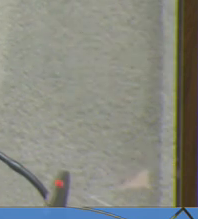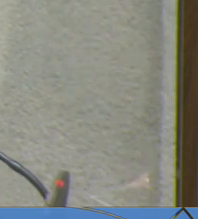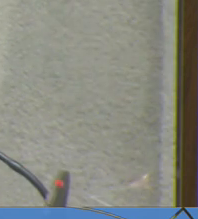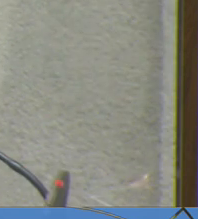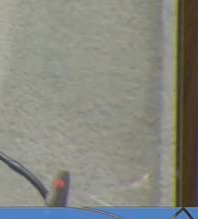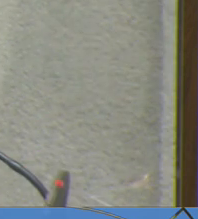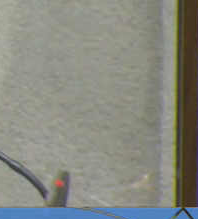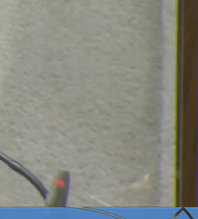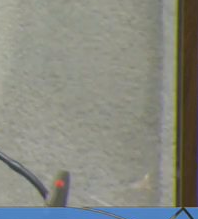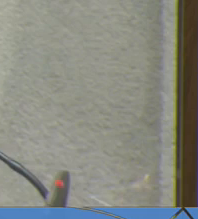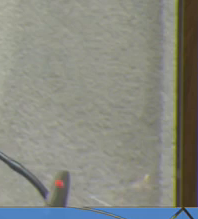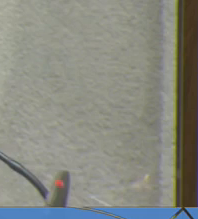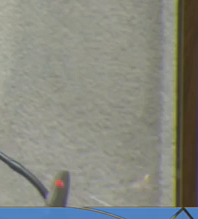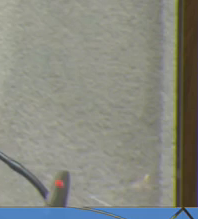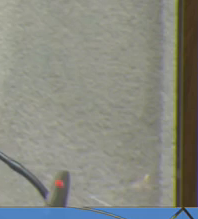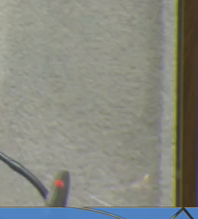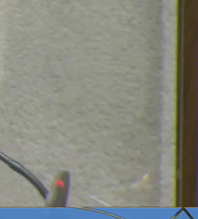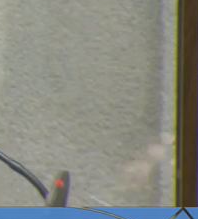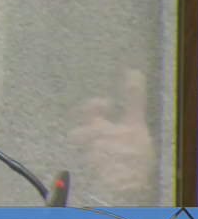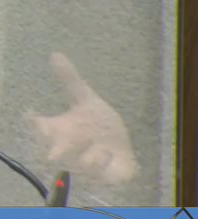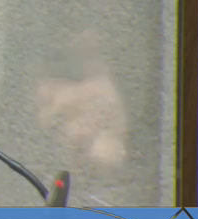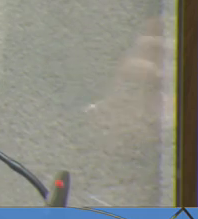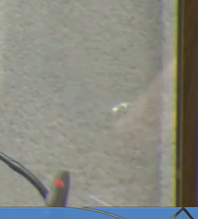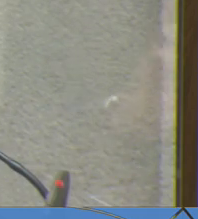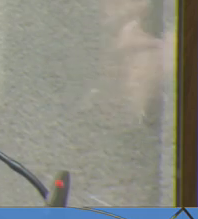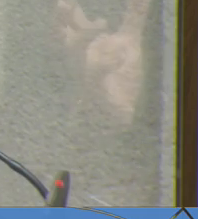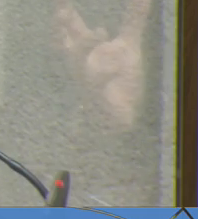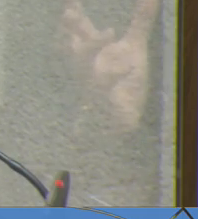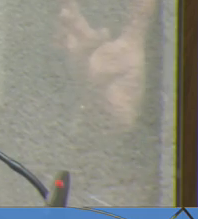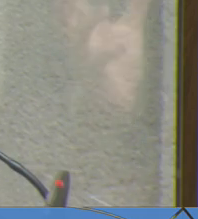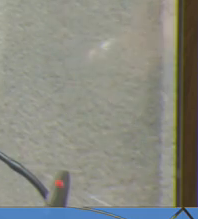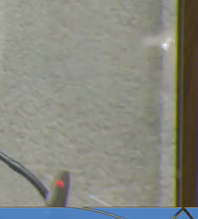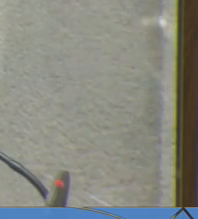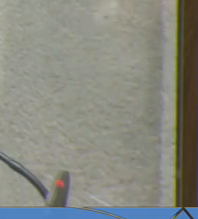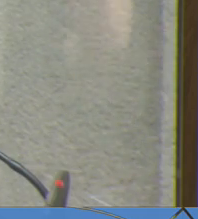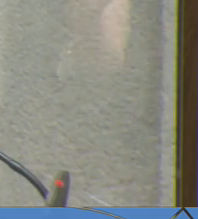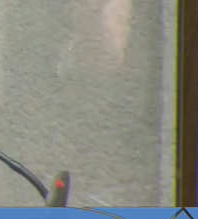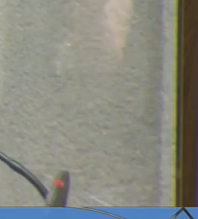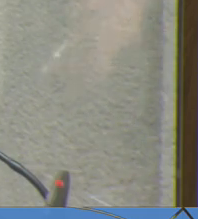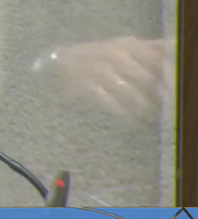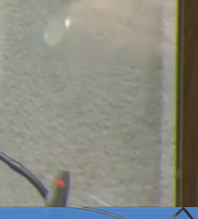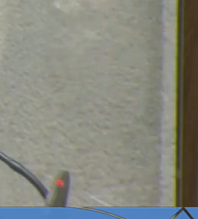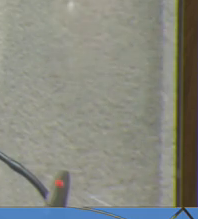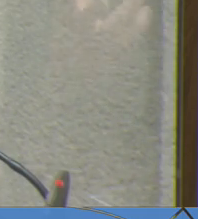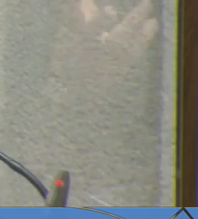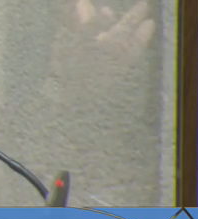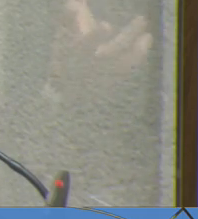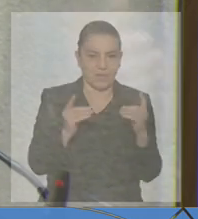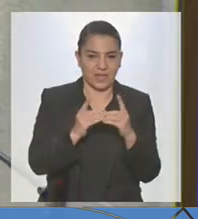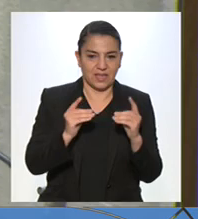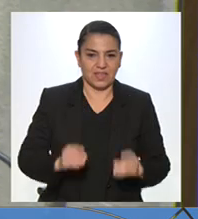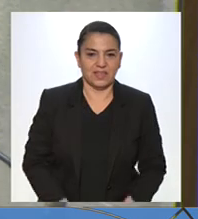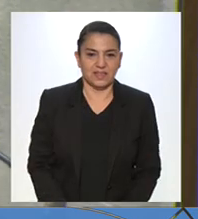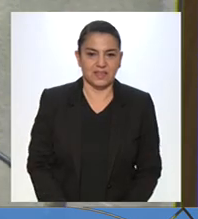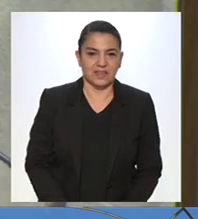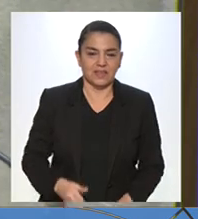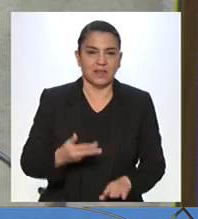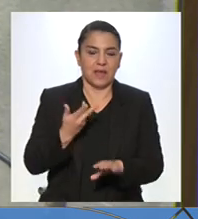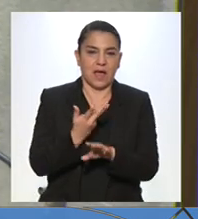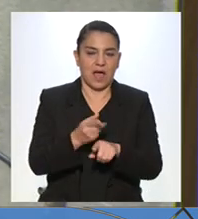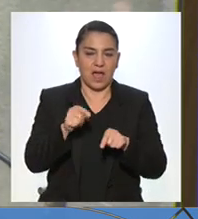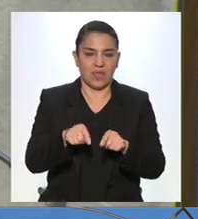una en régimen. Eso tiene un costo de entre 1.200 y 2.000 millones de dólares adicionales, que también